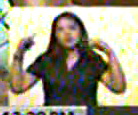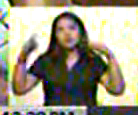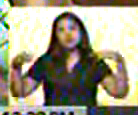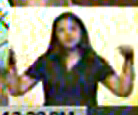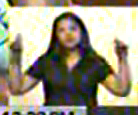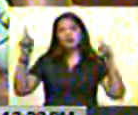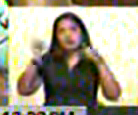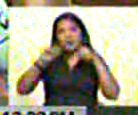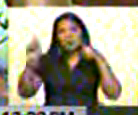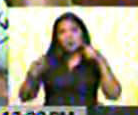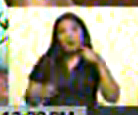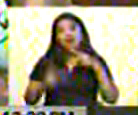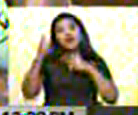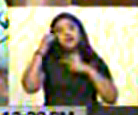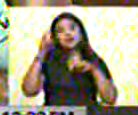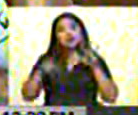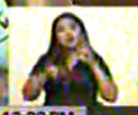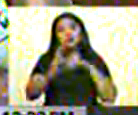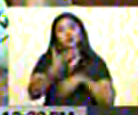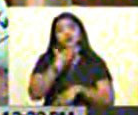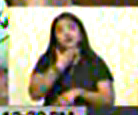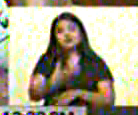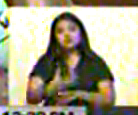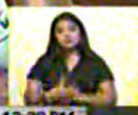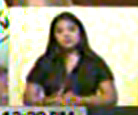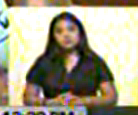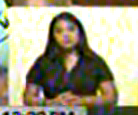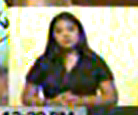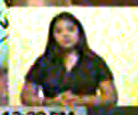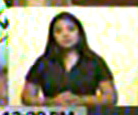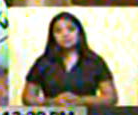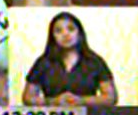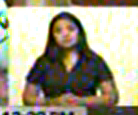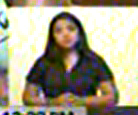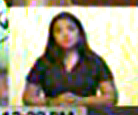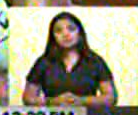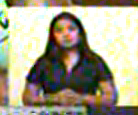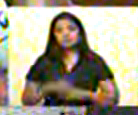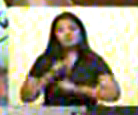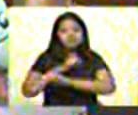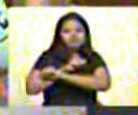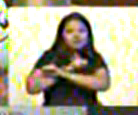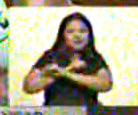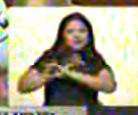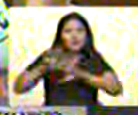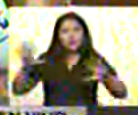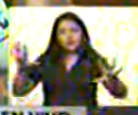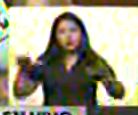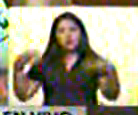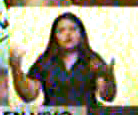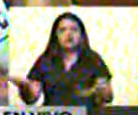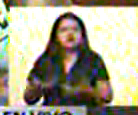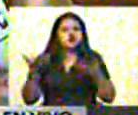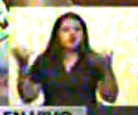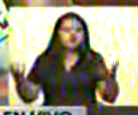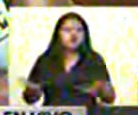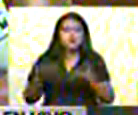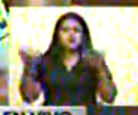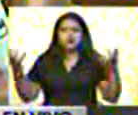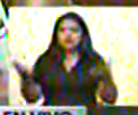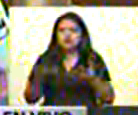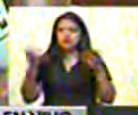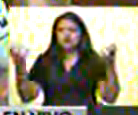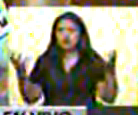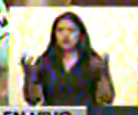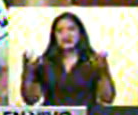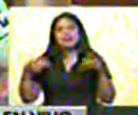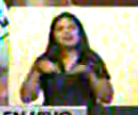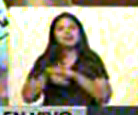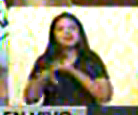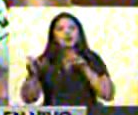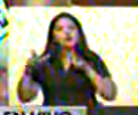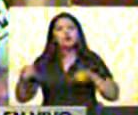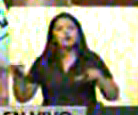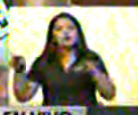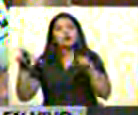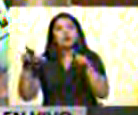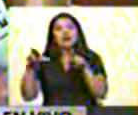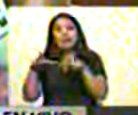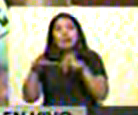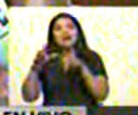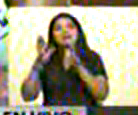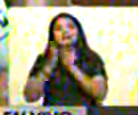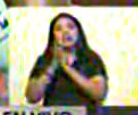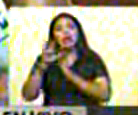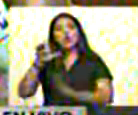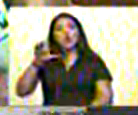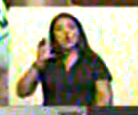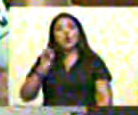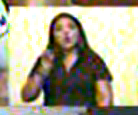El 12 de diciembre hubo una explosión, un incendio de grandes dimensiones en una barcaza, la barcaza San Lorenzo. Eso